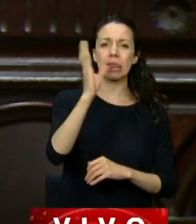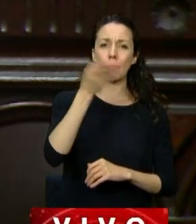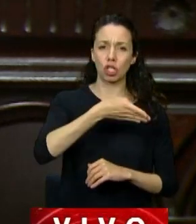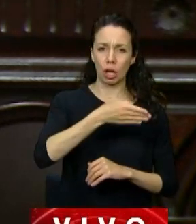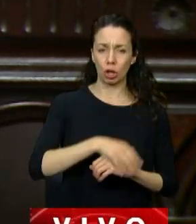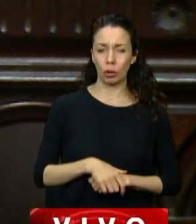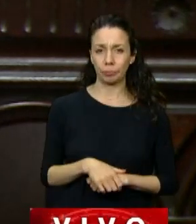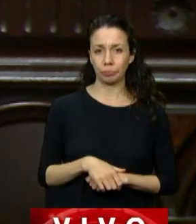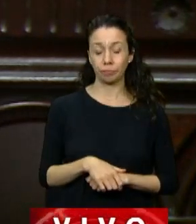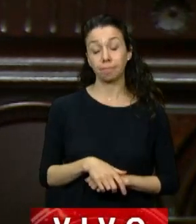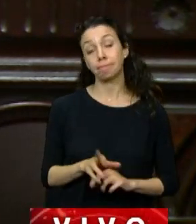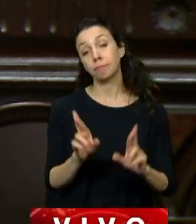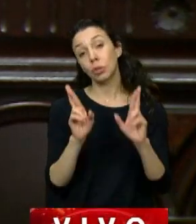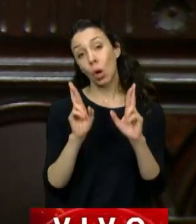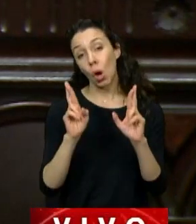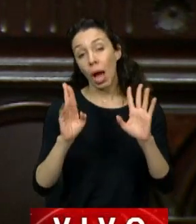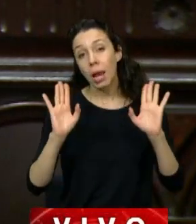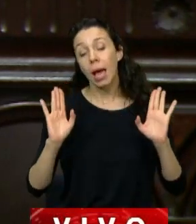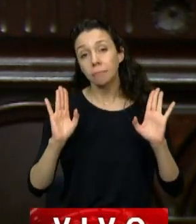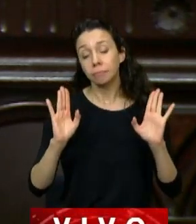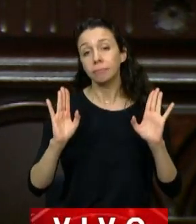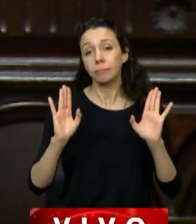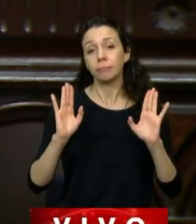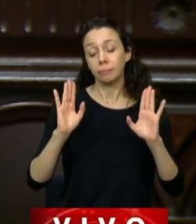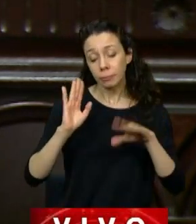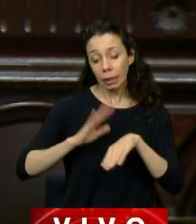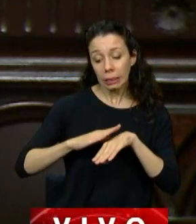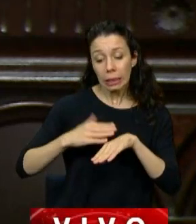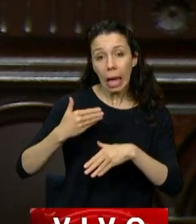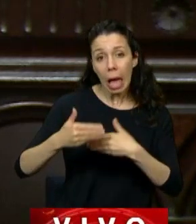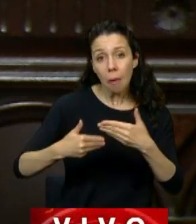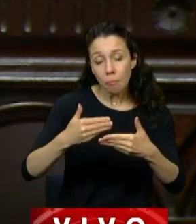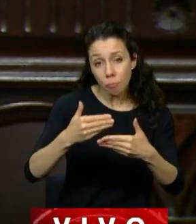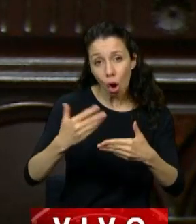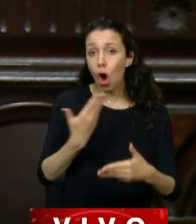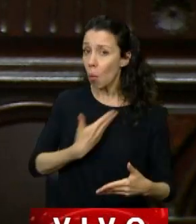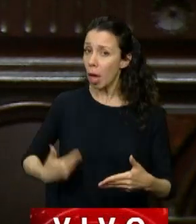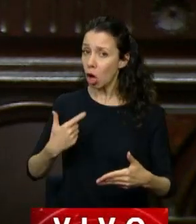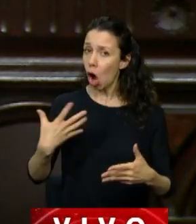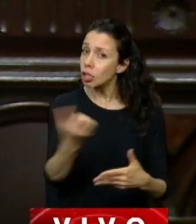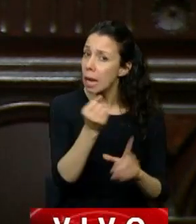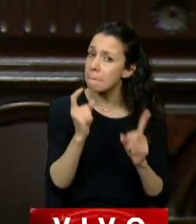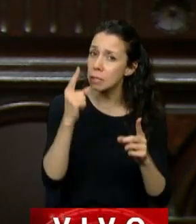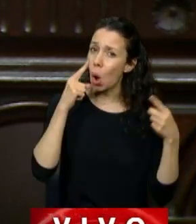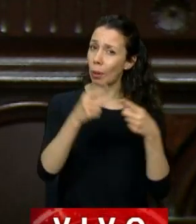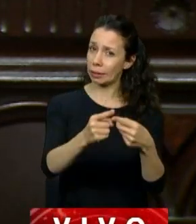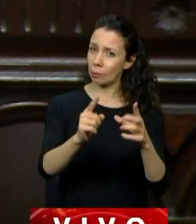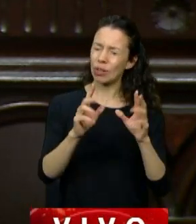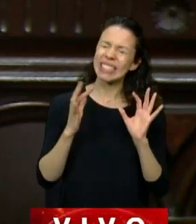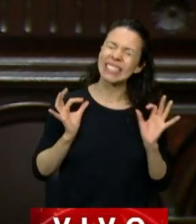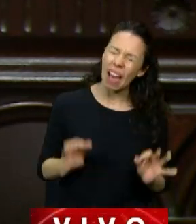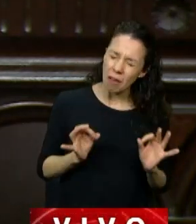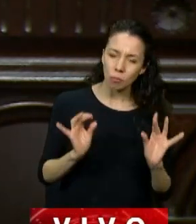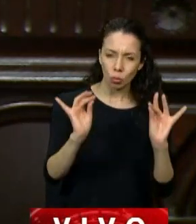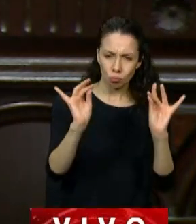Esperemos que con el tiempo el gobierno pueda llegar a todas estas metas que hoy se está proponiendo. Sabemos que va a ser muy, pero muy